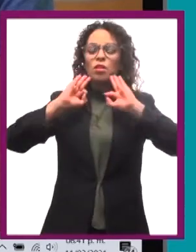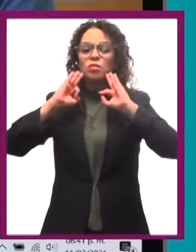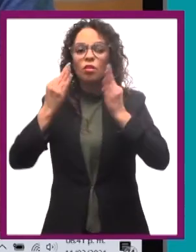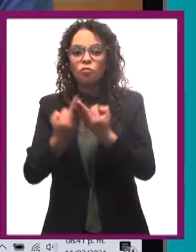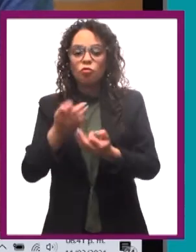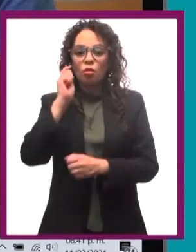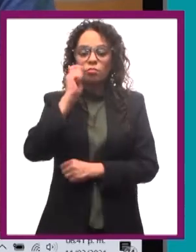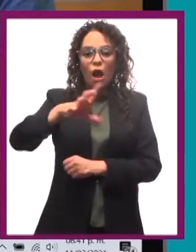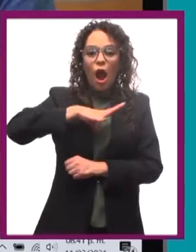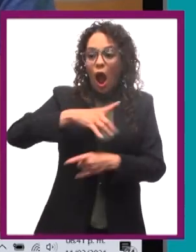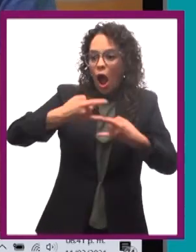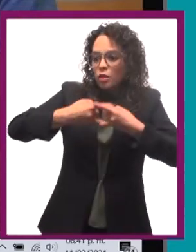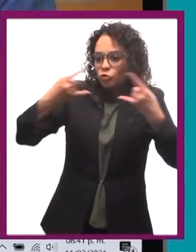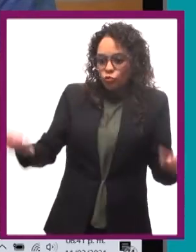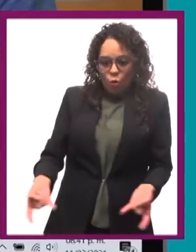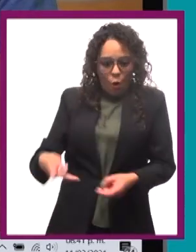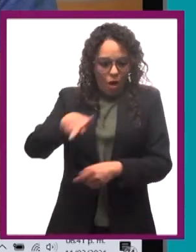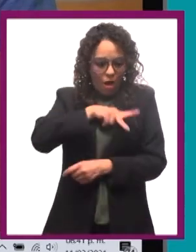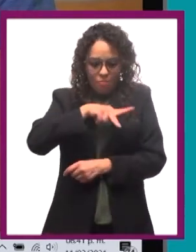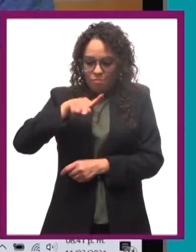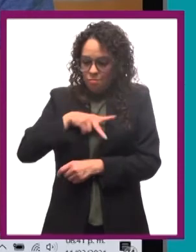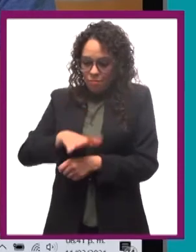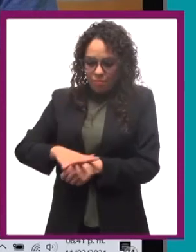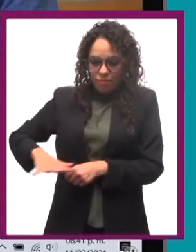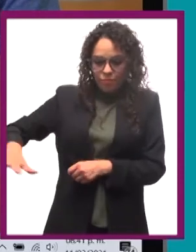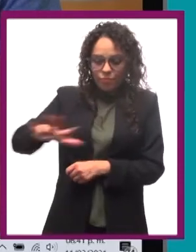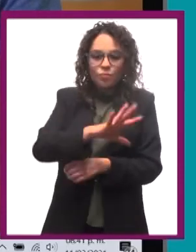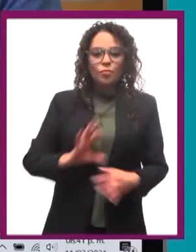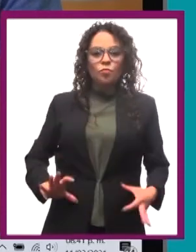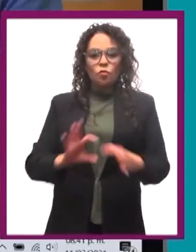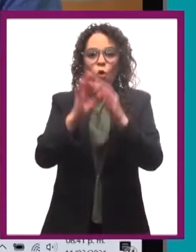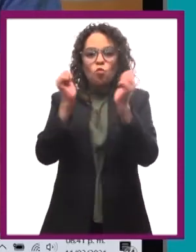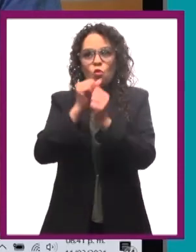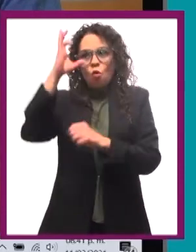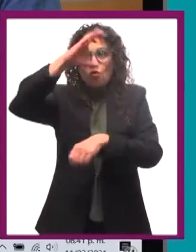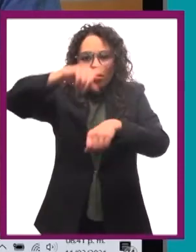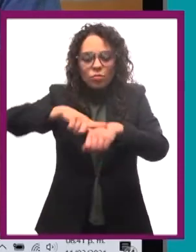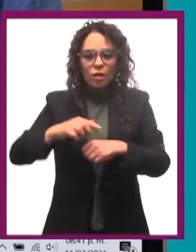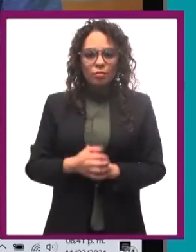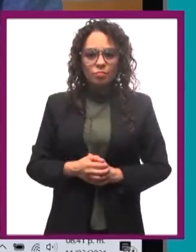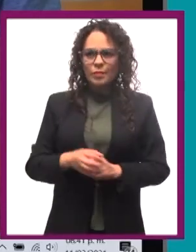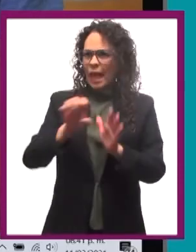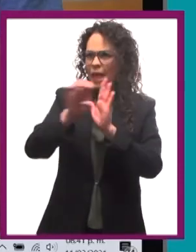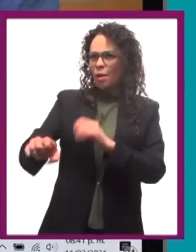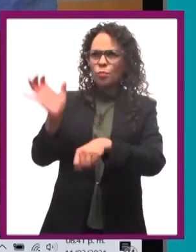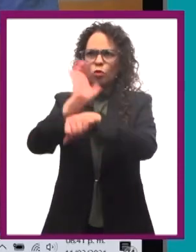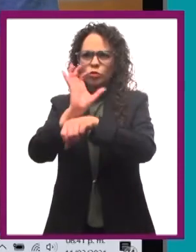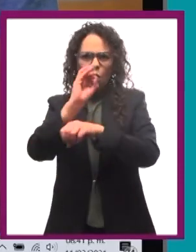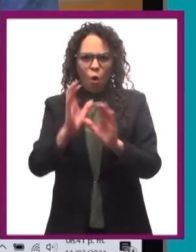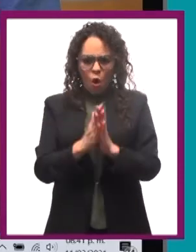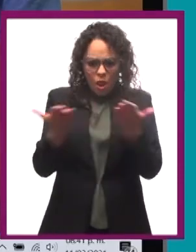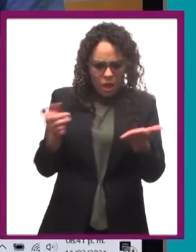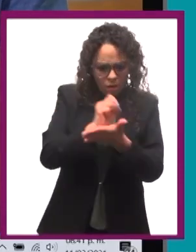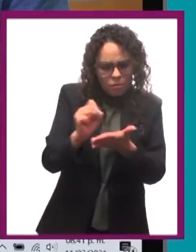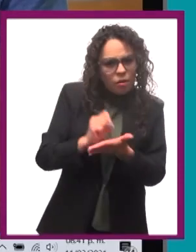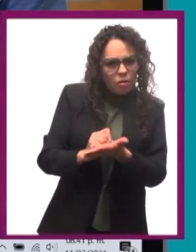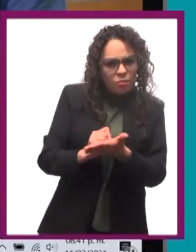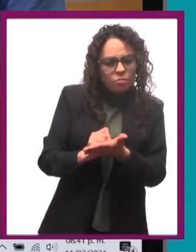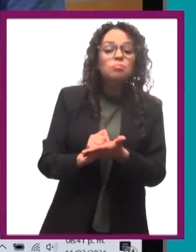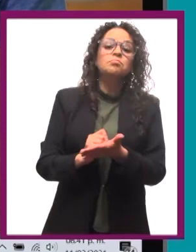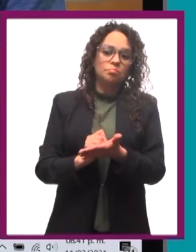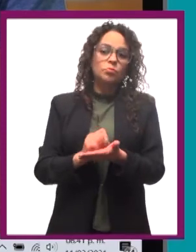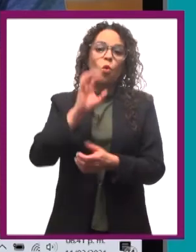tantas formas en las que proyectamos nuestra propia historia y toda esa cultura que nos rodea. ¿Como el cine o como la